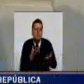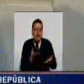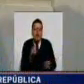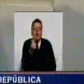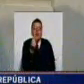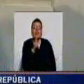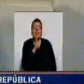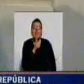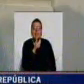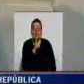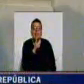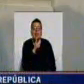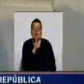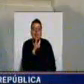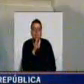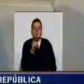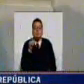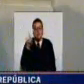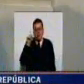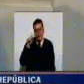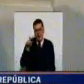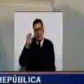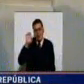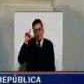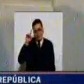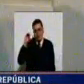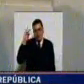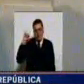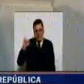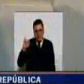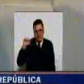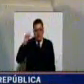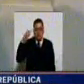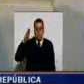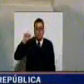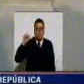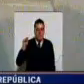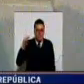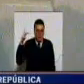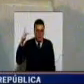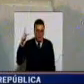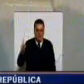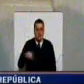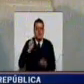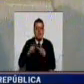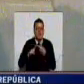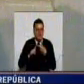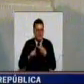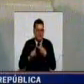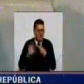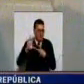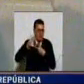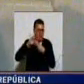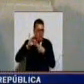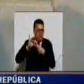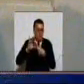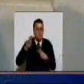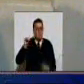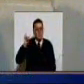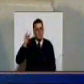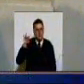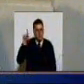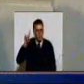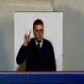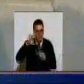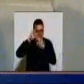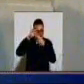No olviden las palabras. Scotia Bank y Sumimoto Mitsui. A Sumimoto Mitsui ya lo